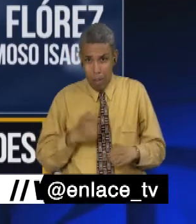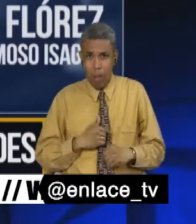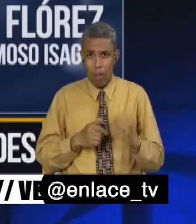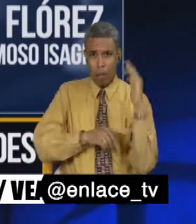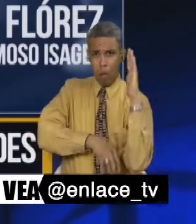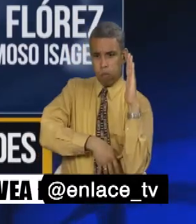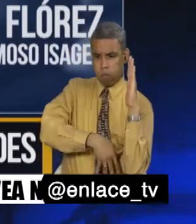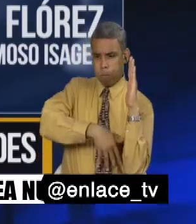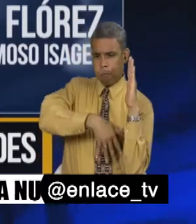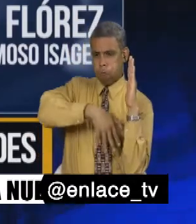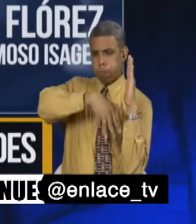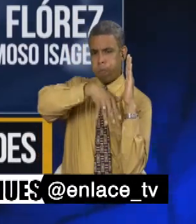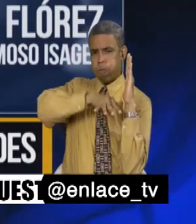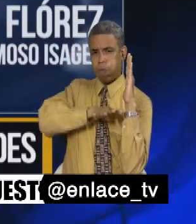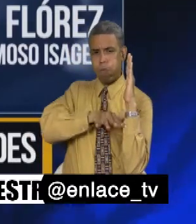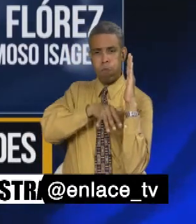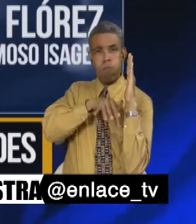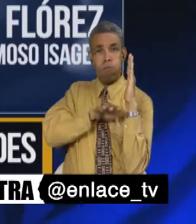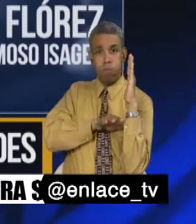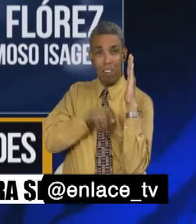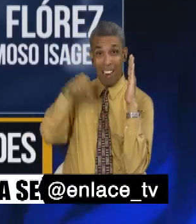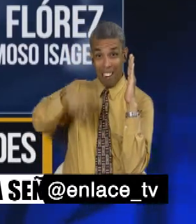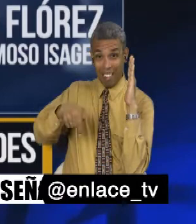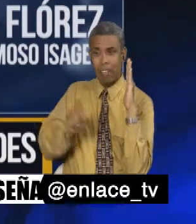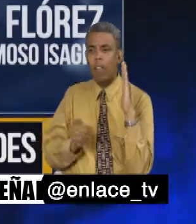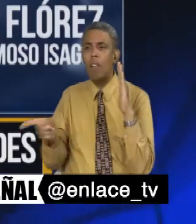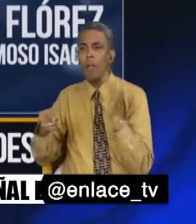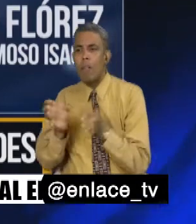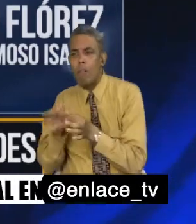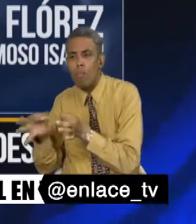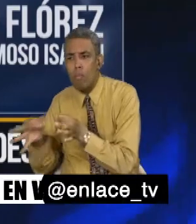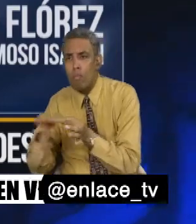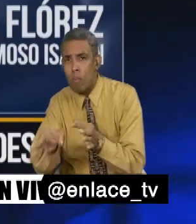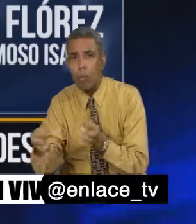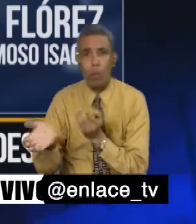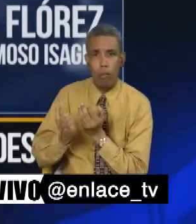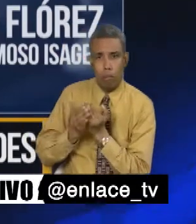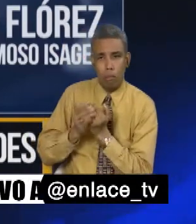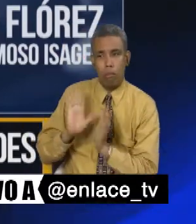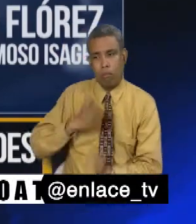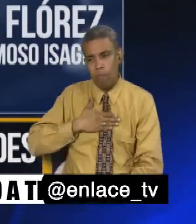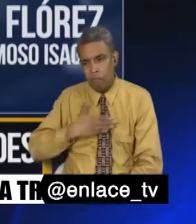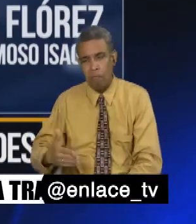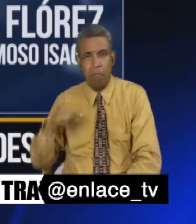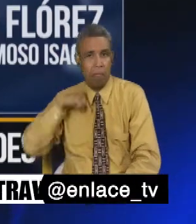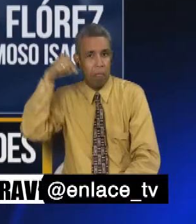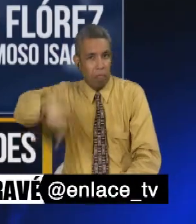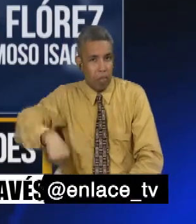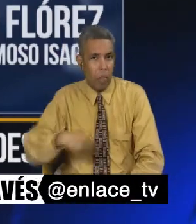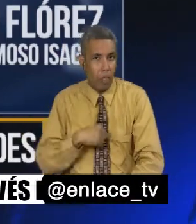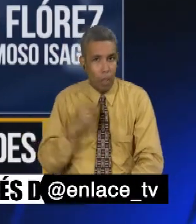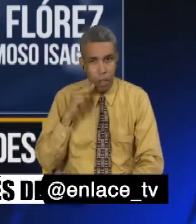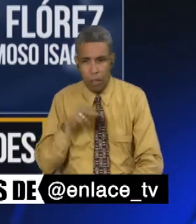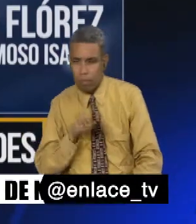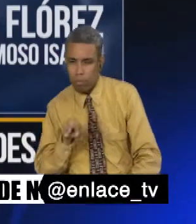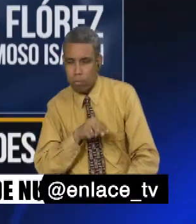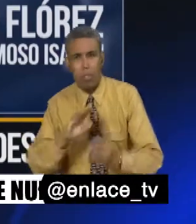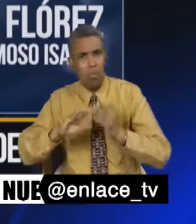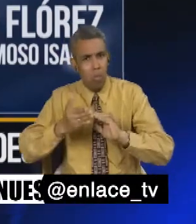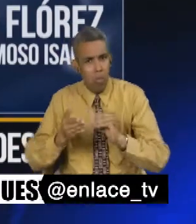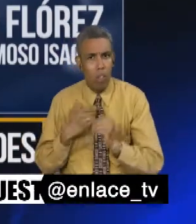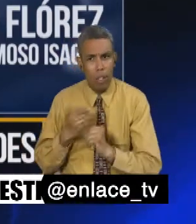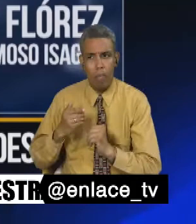las inquietudes del funcionamiento durante el vertimiento de la central hidroeléctrica Sogamoso. Han sido unos espacios muy positivos en el cual los